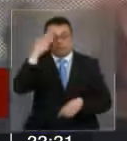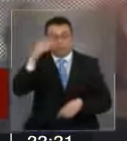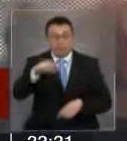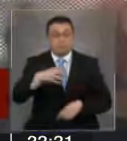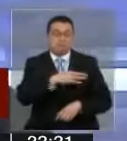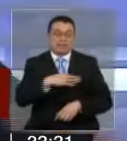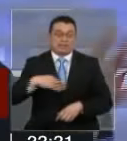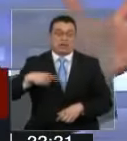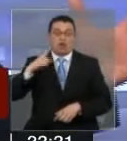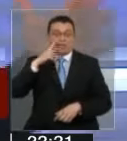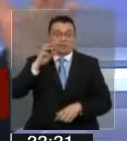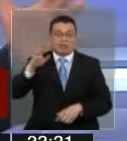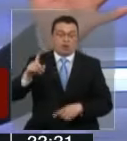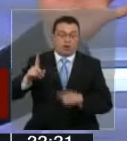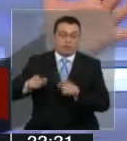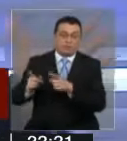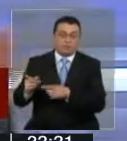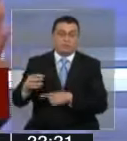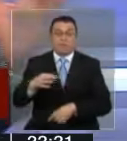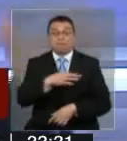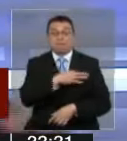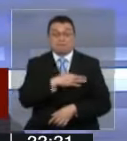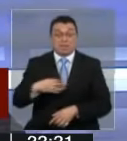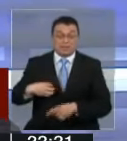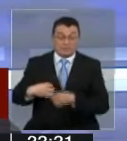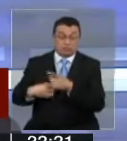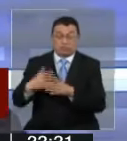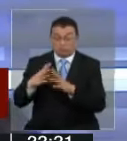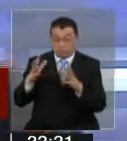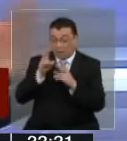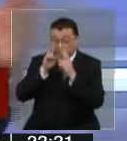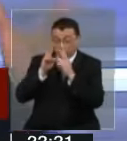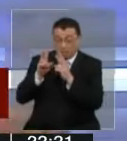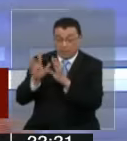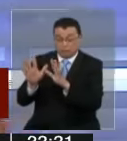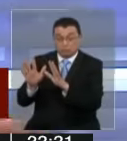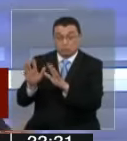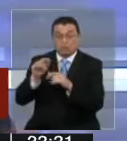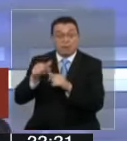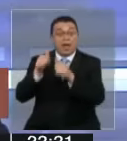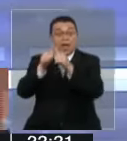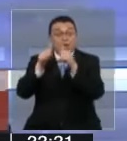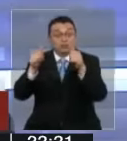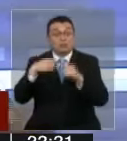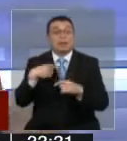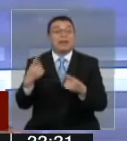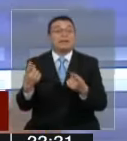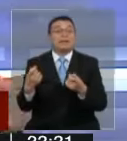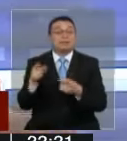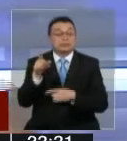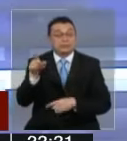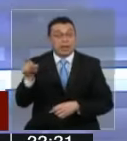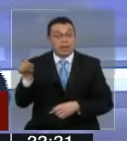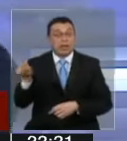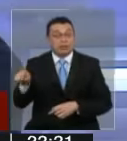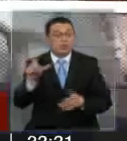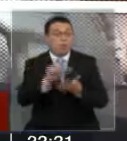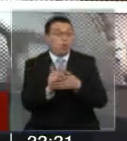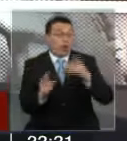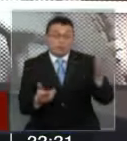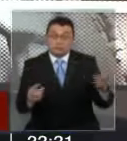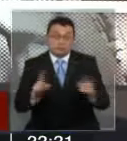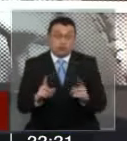Interior. Y tienen el ministro Céspedes, uh-huh, con todo respeto, no es precisamente la autoridad que necesitamos en ese minuto, en ese lugar. Este